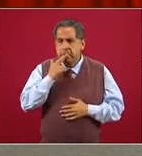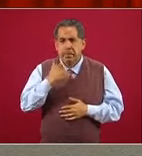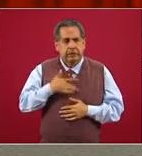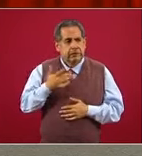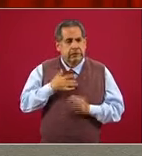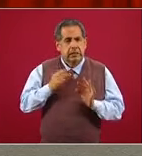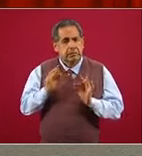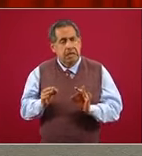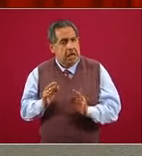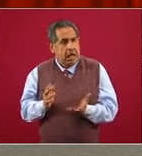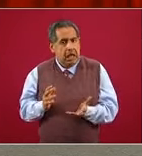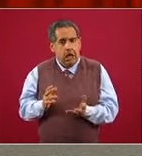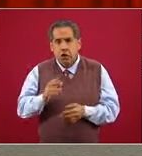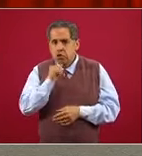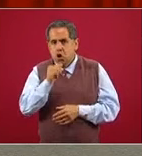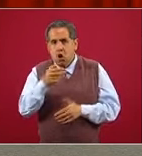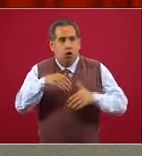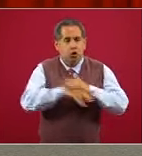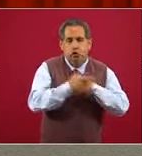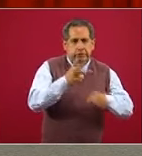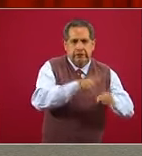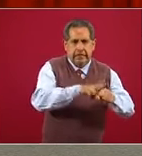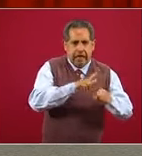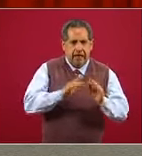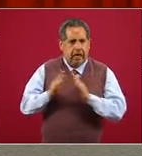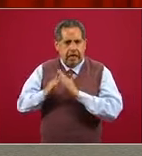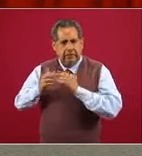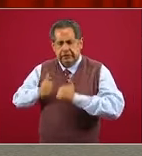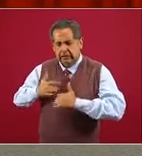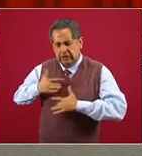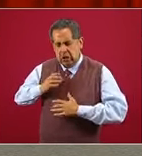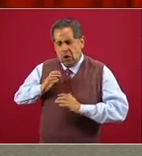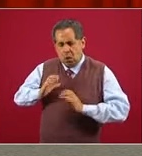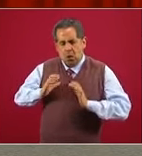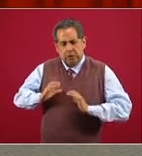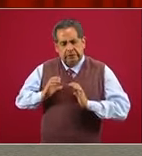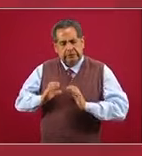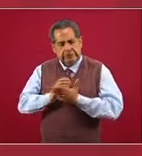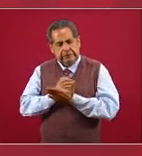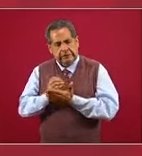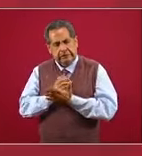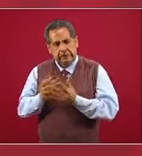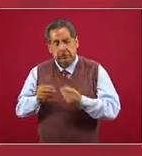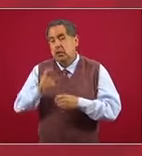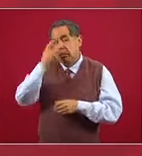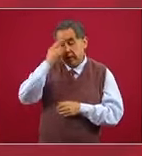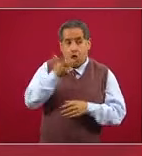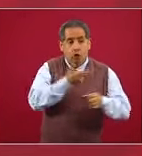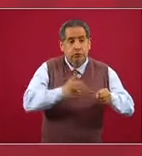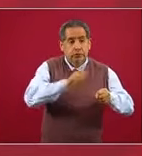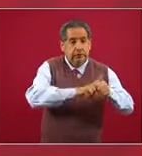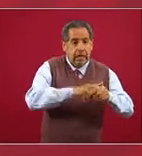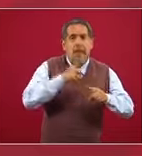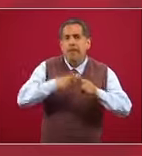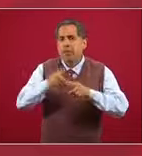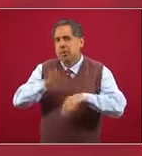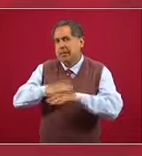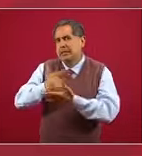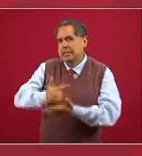no se encuentran hospitalizadas, recordando que las personas que se hospitalizan por la gravedad de su enfermedad,